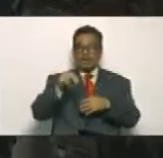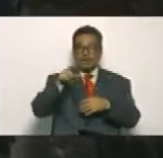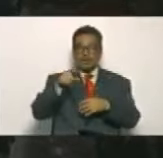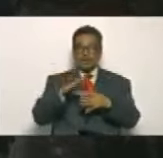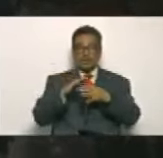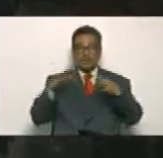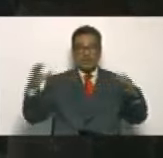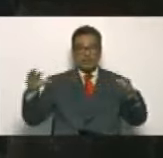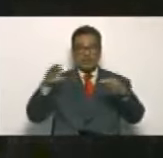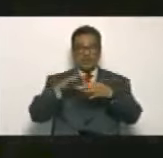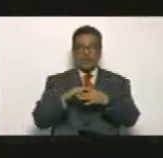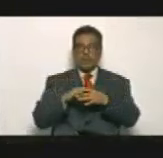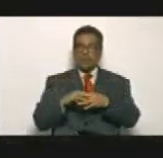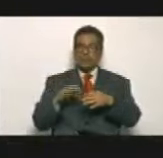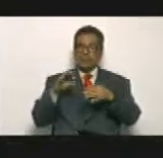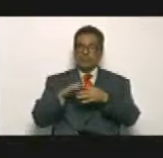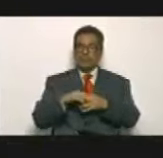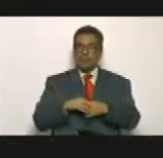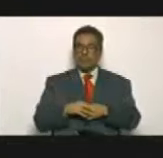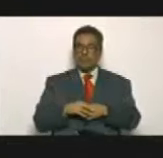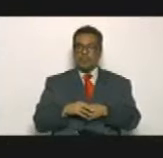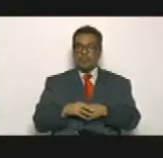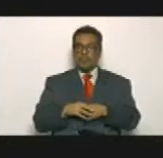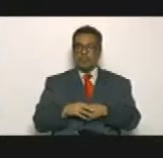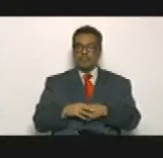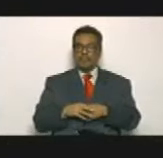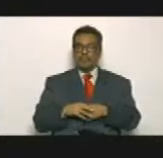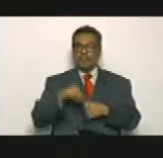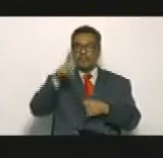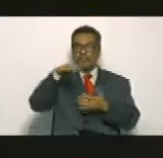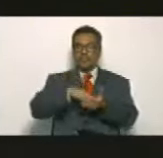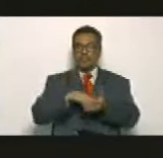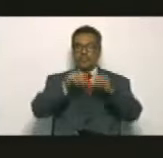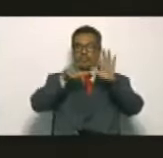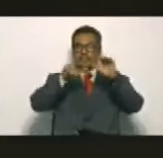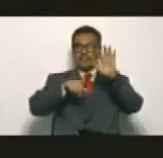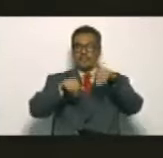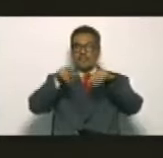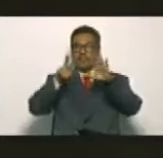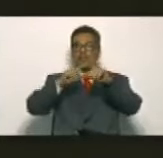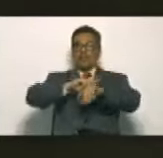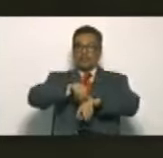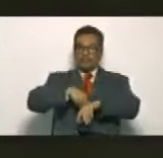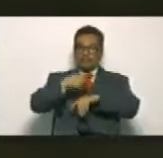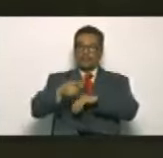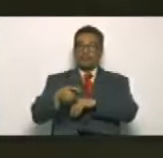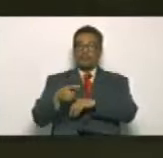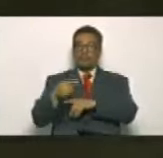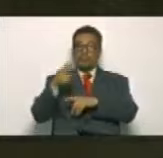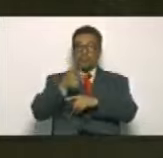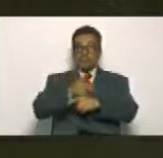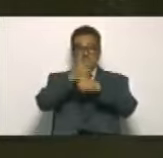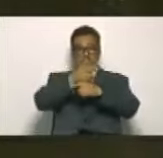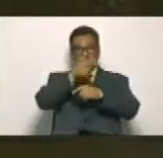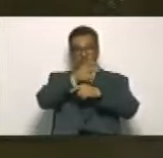La magnanimidad está asociada a que en 1817, después del fusilamiento de